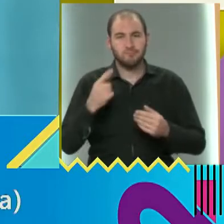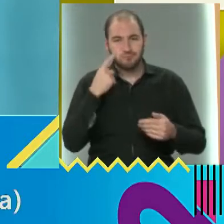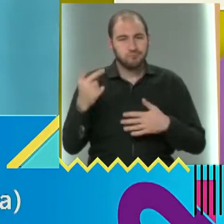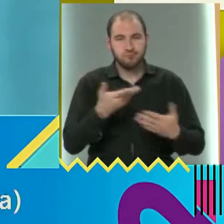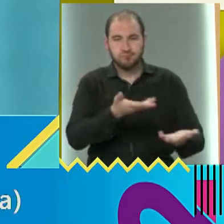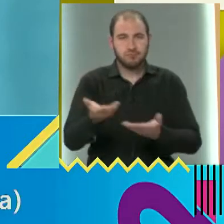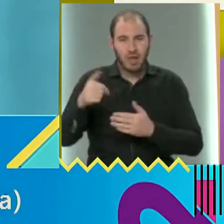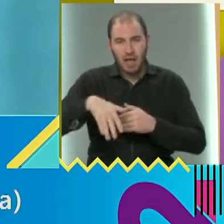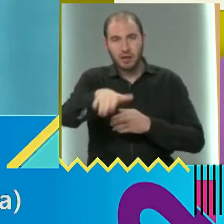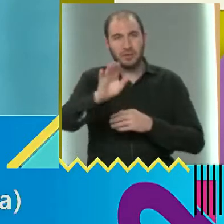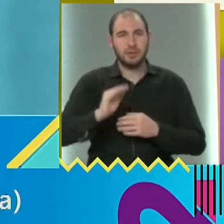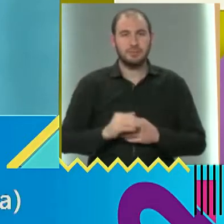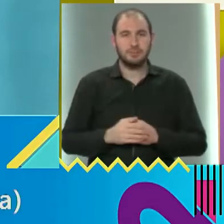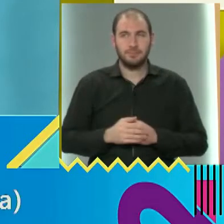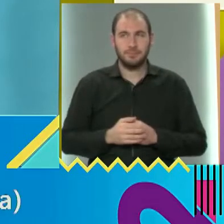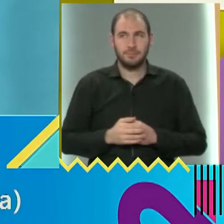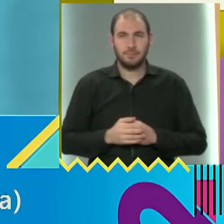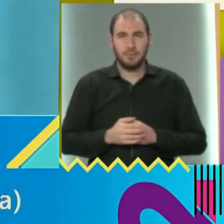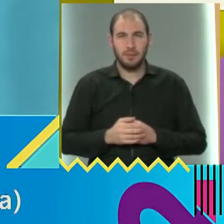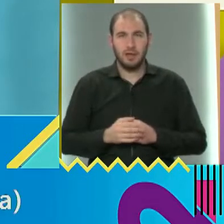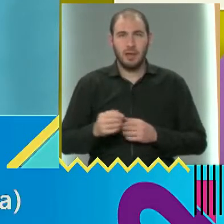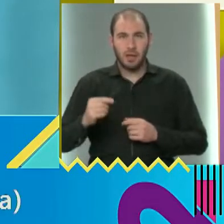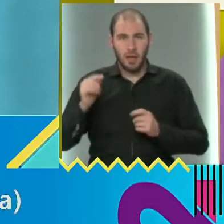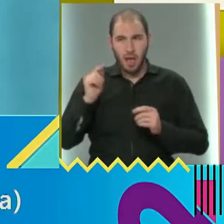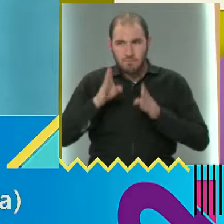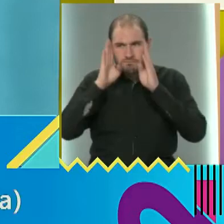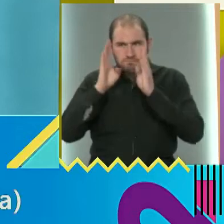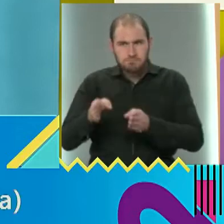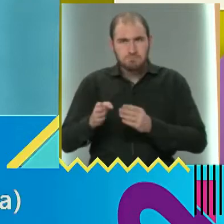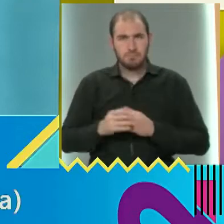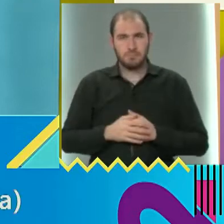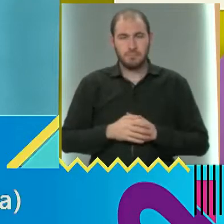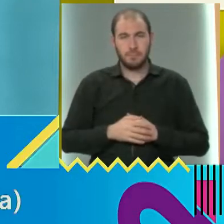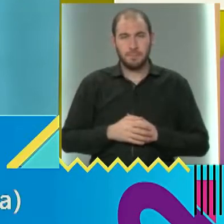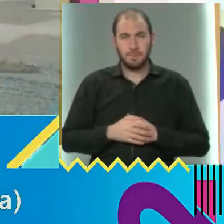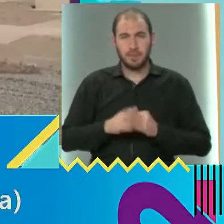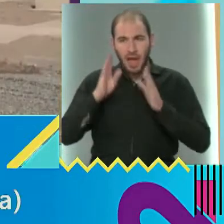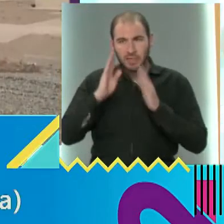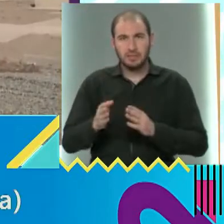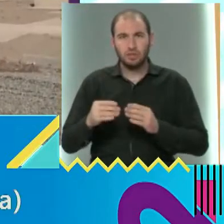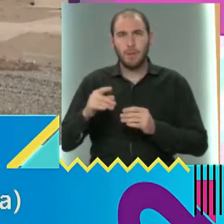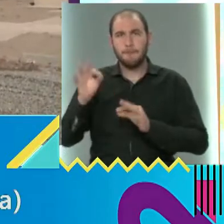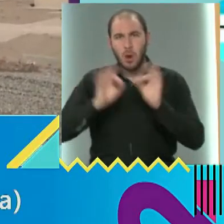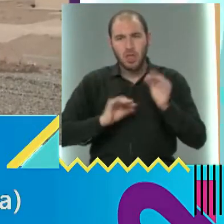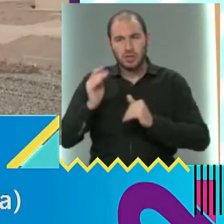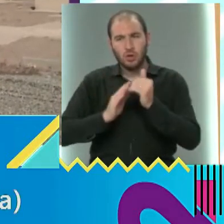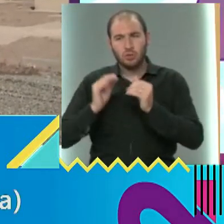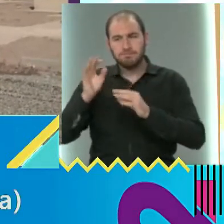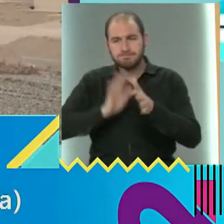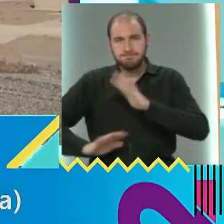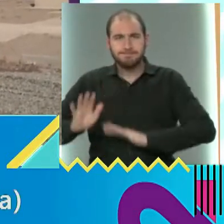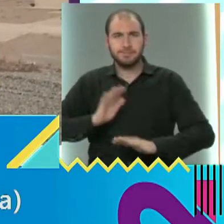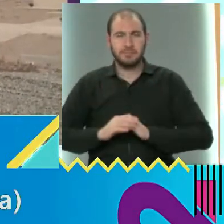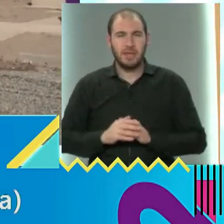panorama en adelante? Bueno, prestando mucha atención a la elaboración de los proyectos. Es